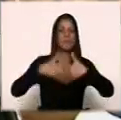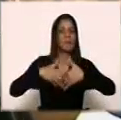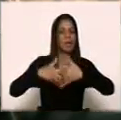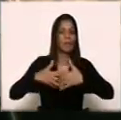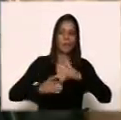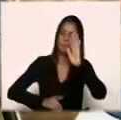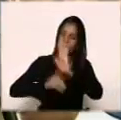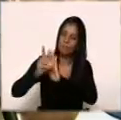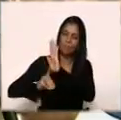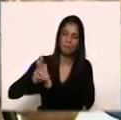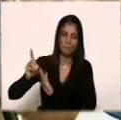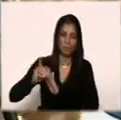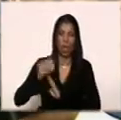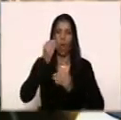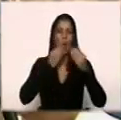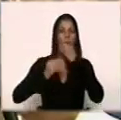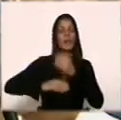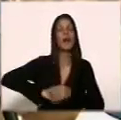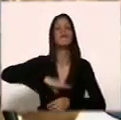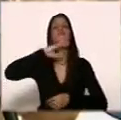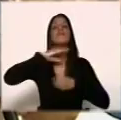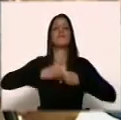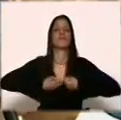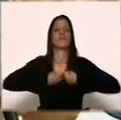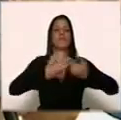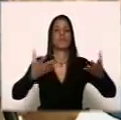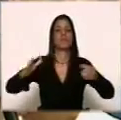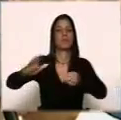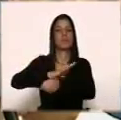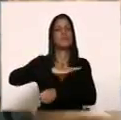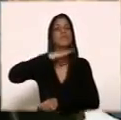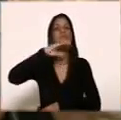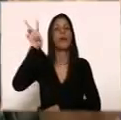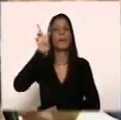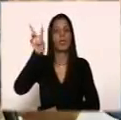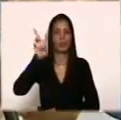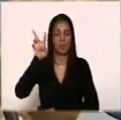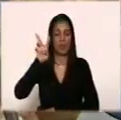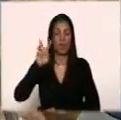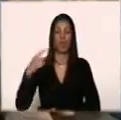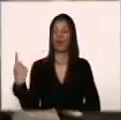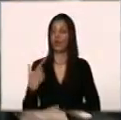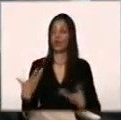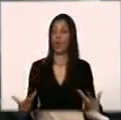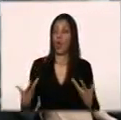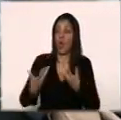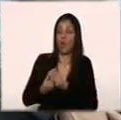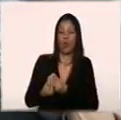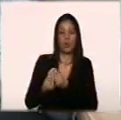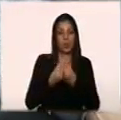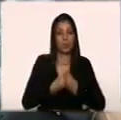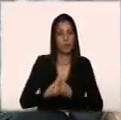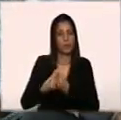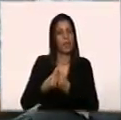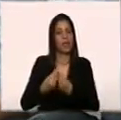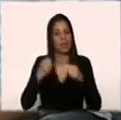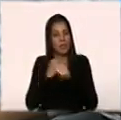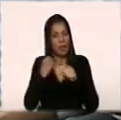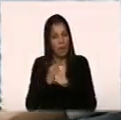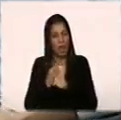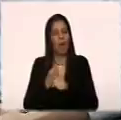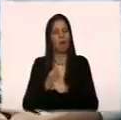próspera y que le lleve los alimentos a todo el pueblo venezolano. Juntos podemos trabajar y